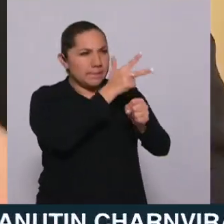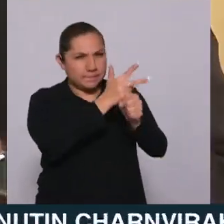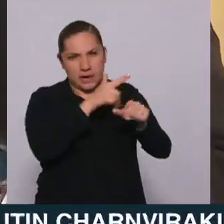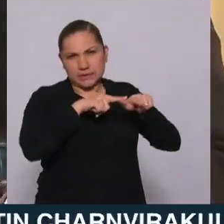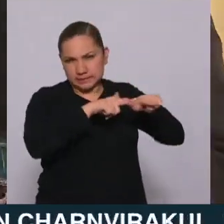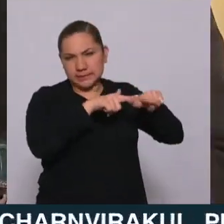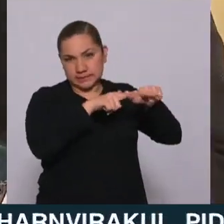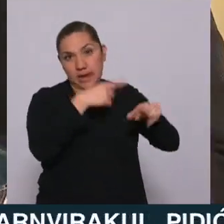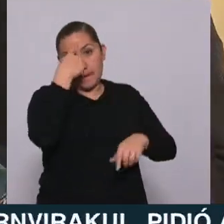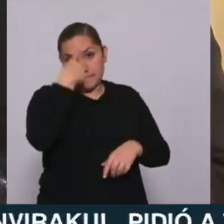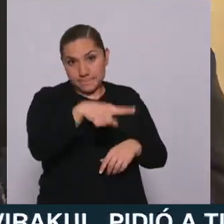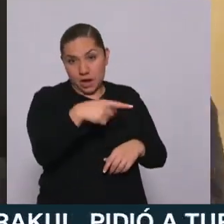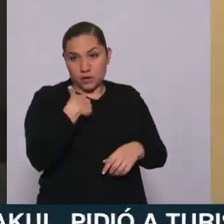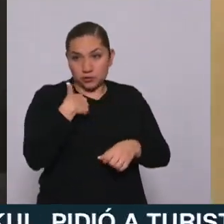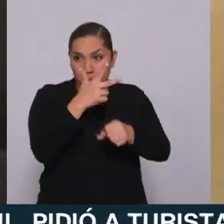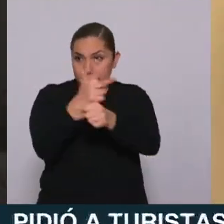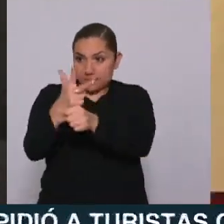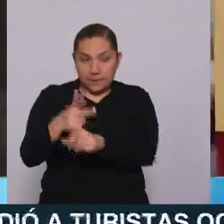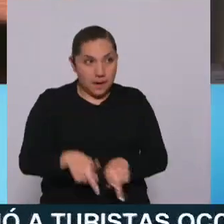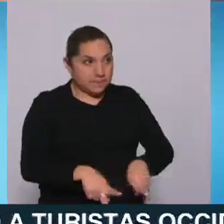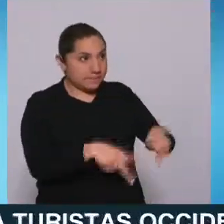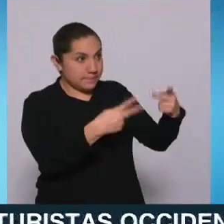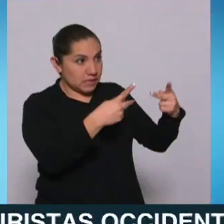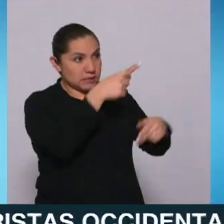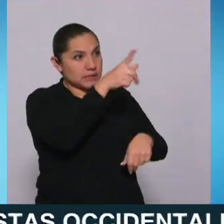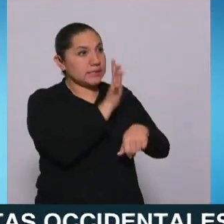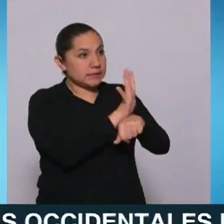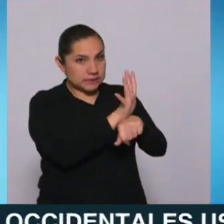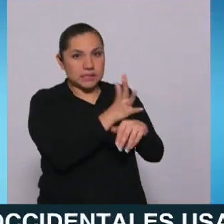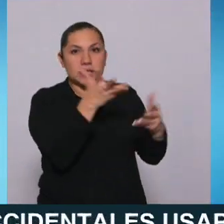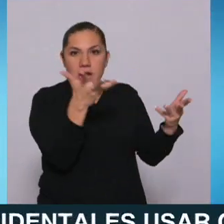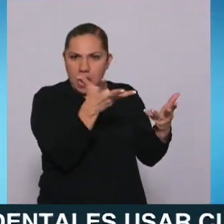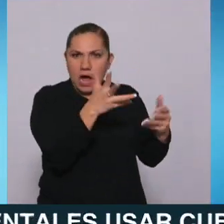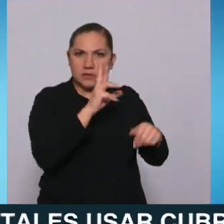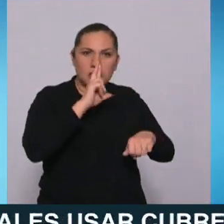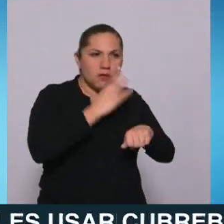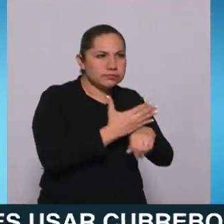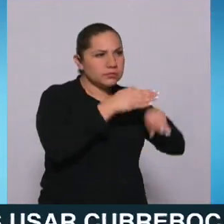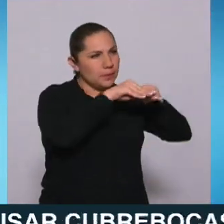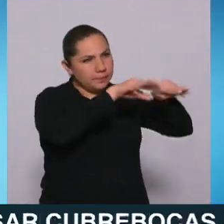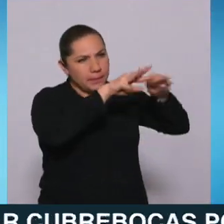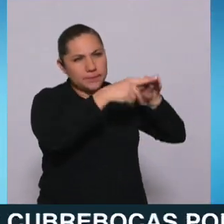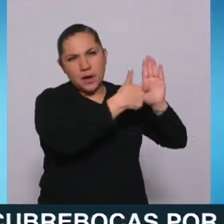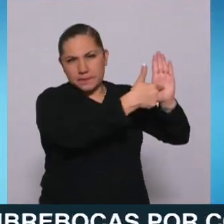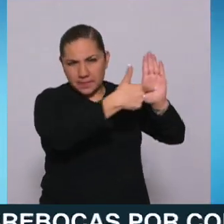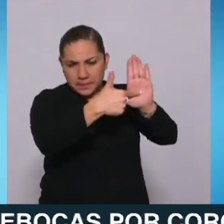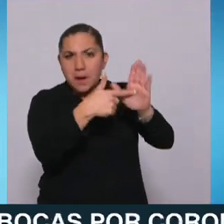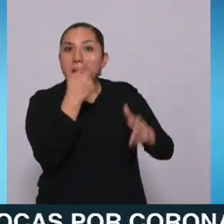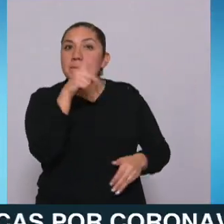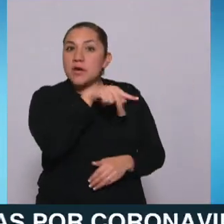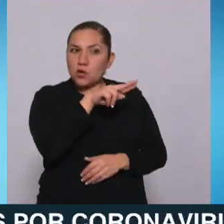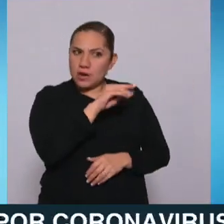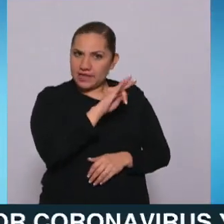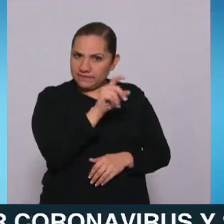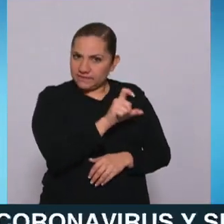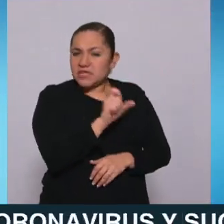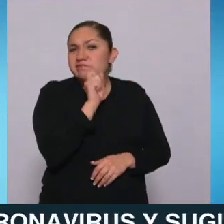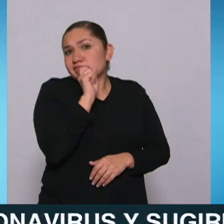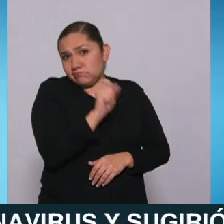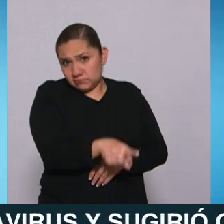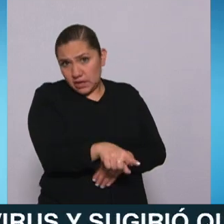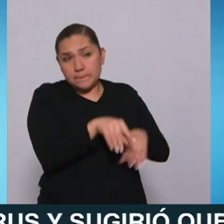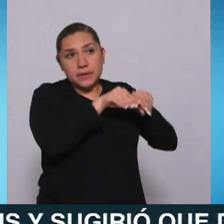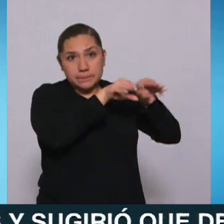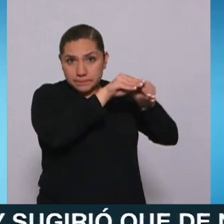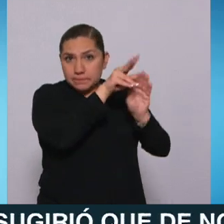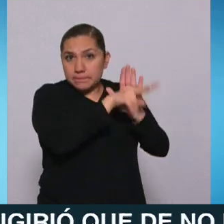películas. Esa es la situación. Es verdad, todas estas nominaciones tiene Netflix. Tiene 2 películas nominadas en la categoría